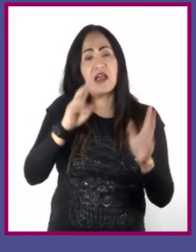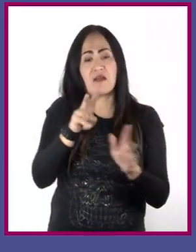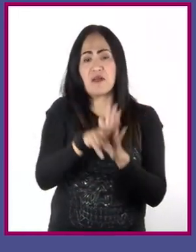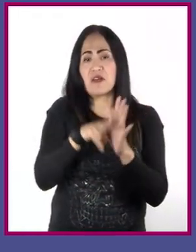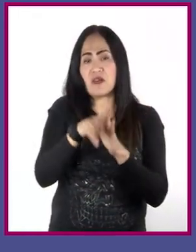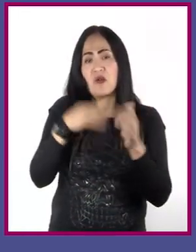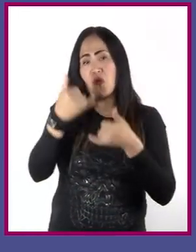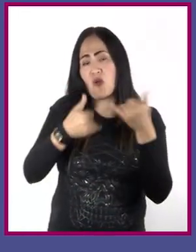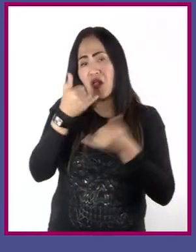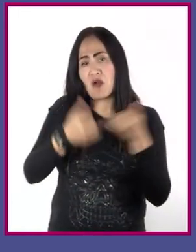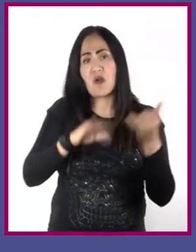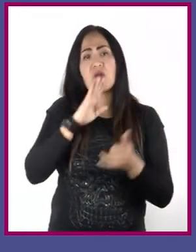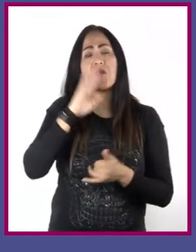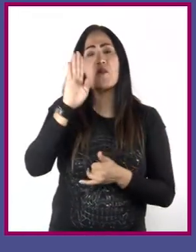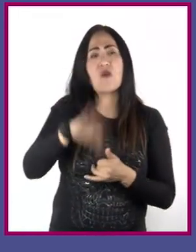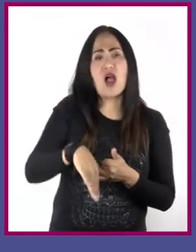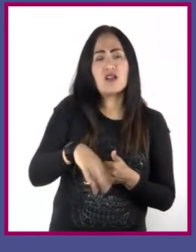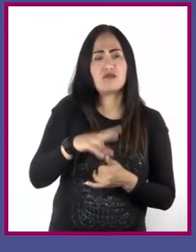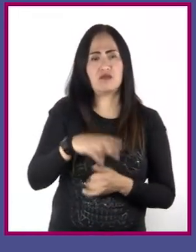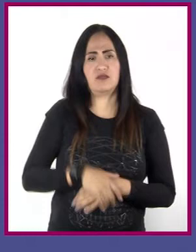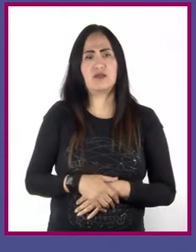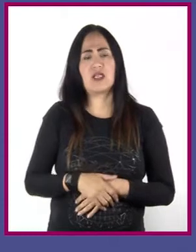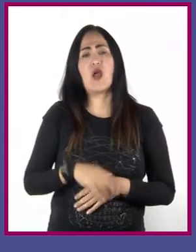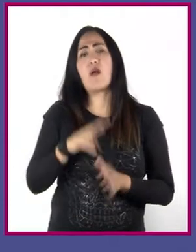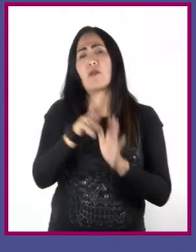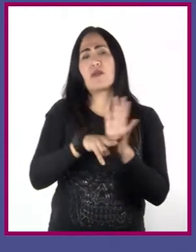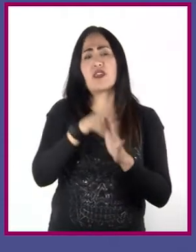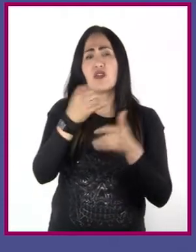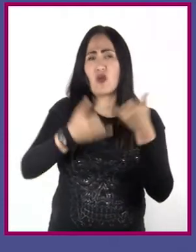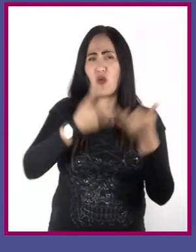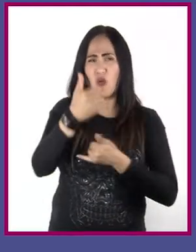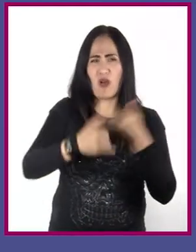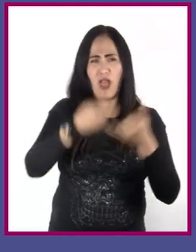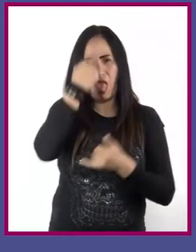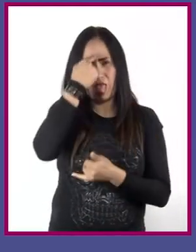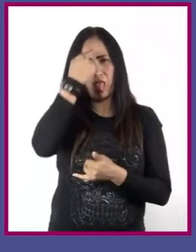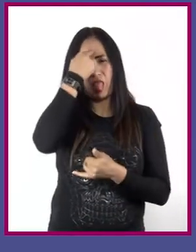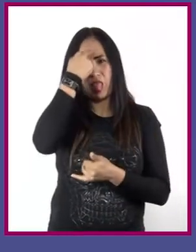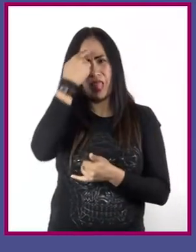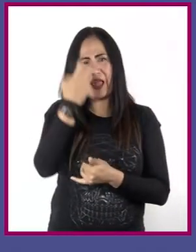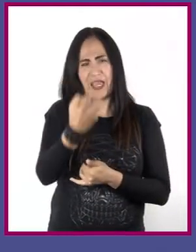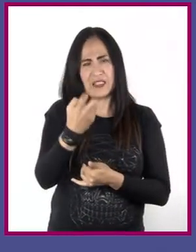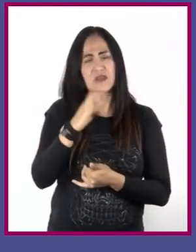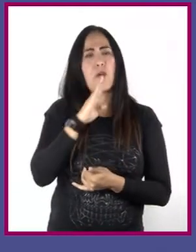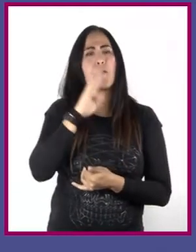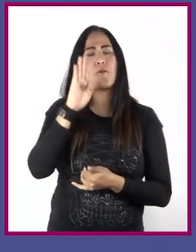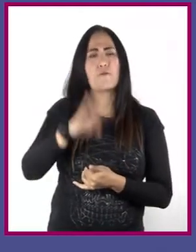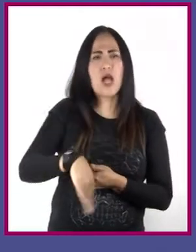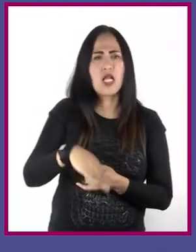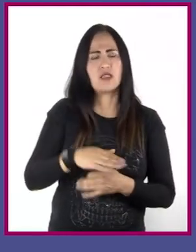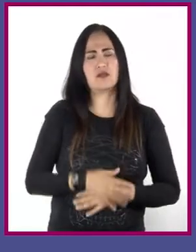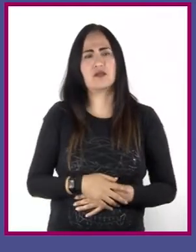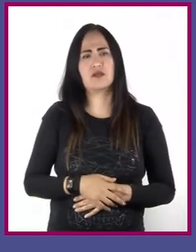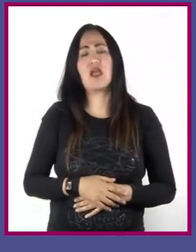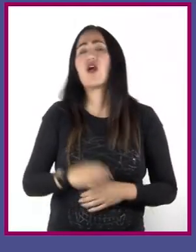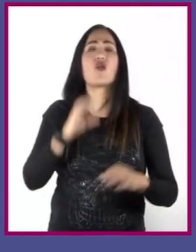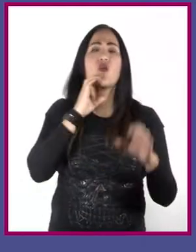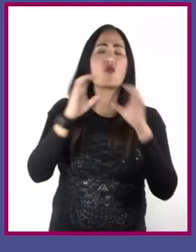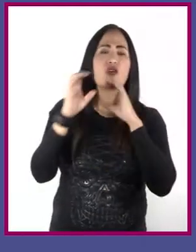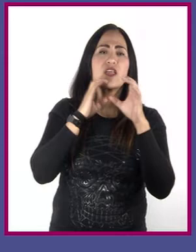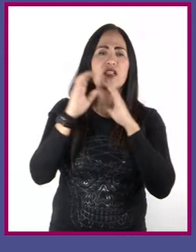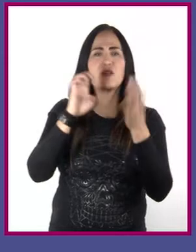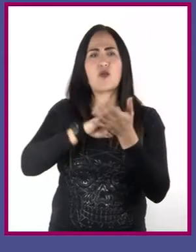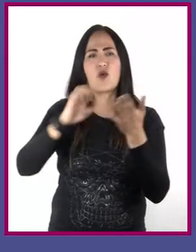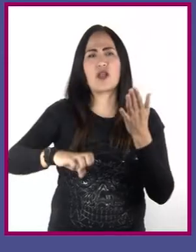malos. Concretamente, que los videojuegos en exceso son malos. Los medios de comunicación, en especial la